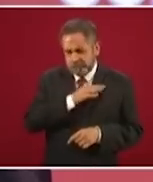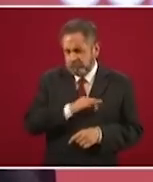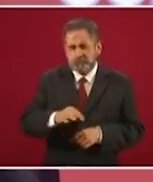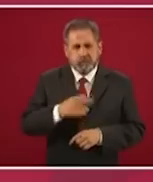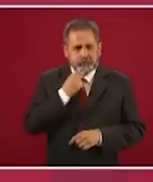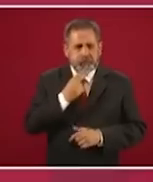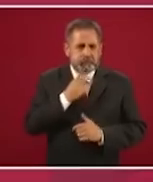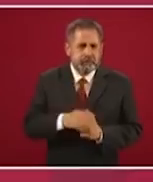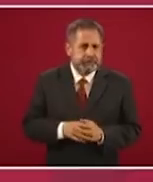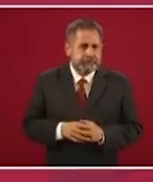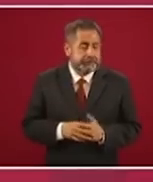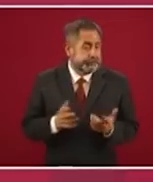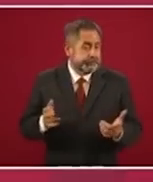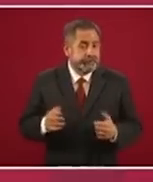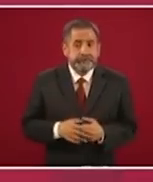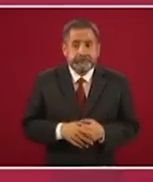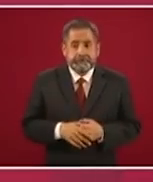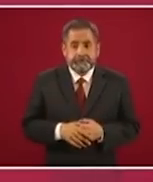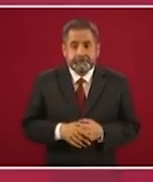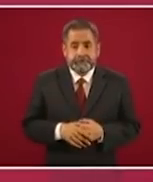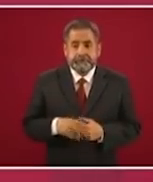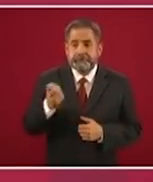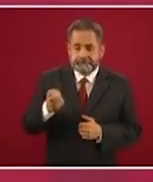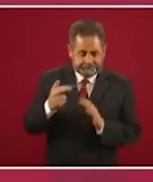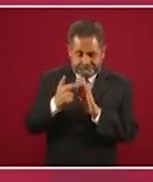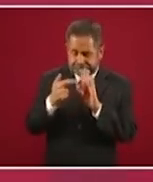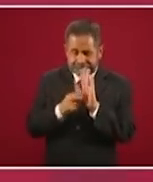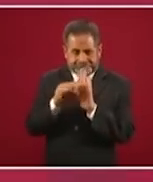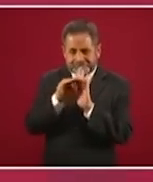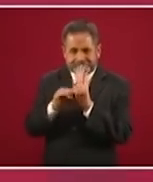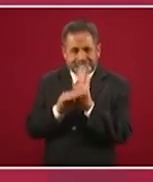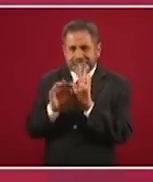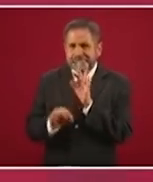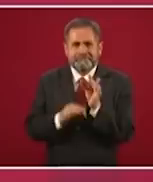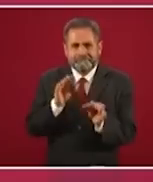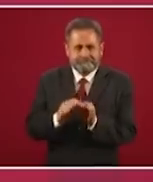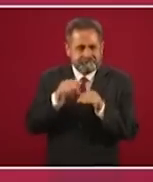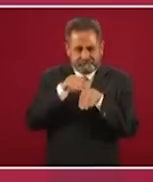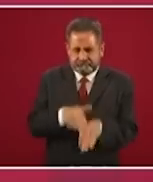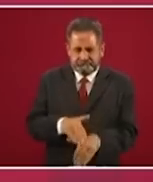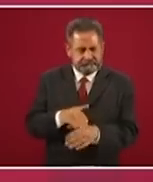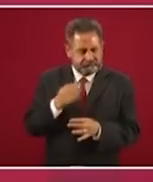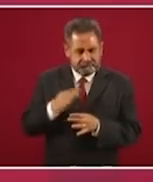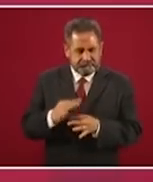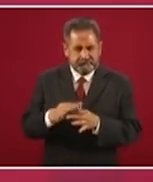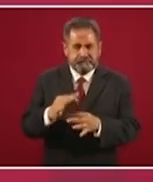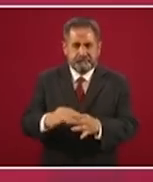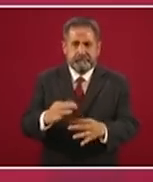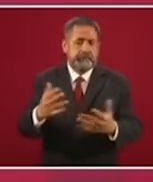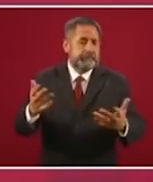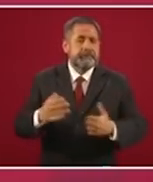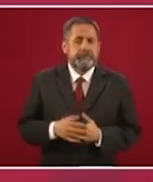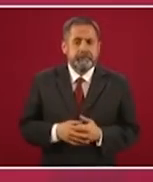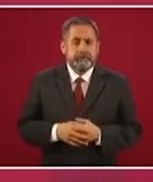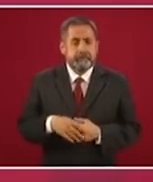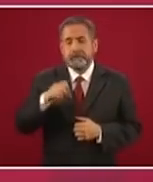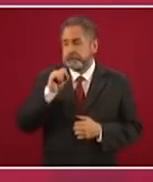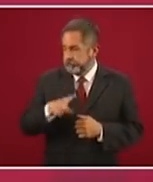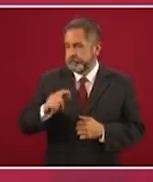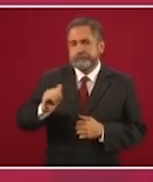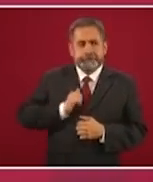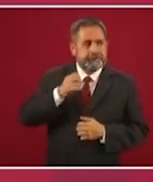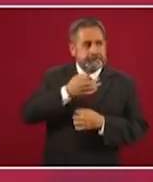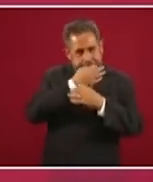Ese protocolo se está siguiendo, se lleva a cabo. Aquí también aprovecho